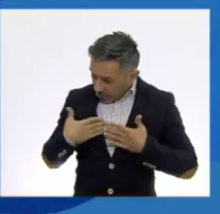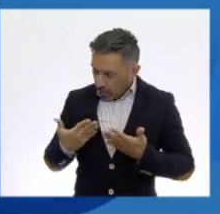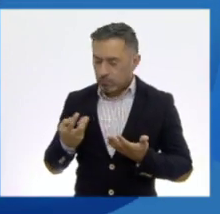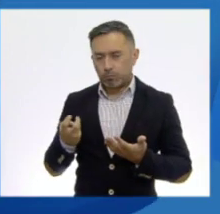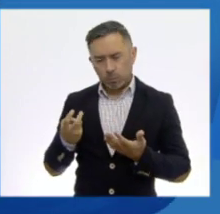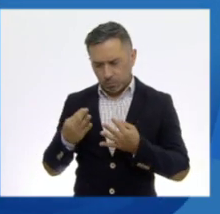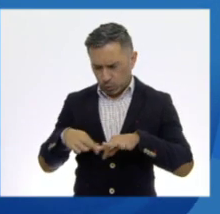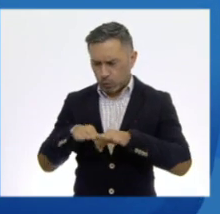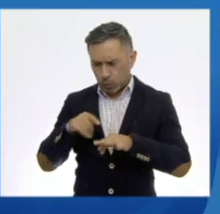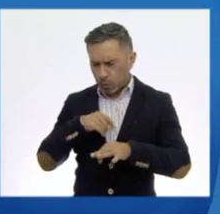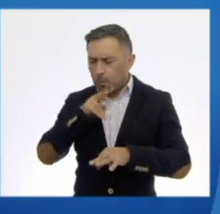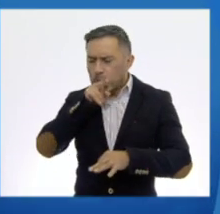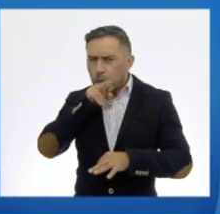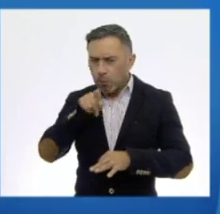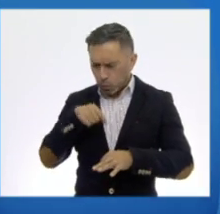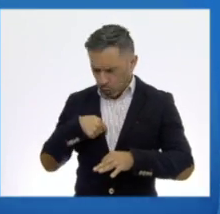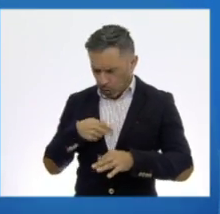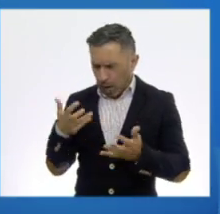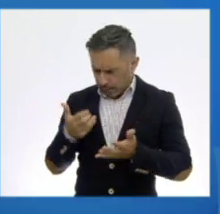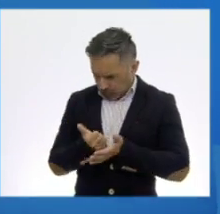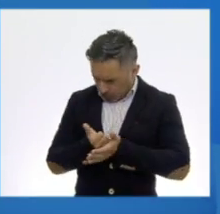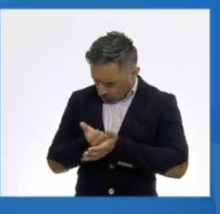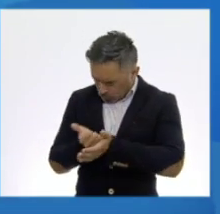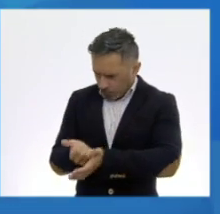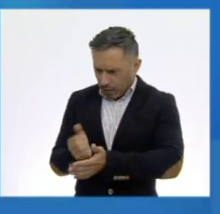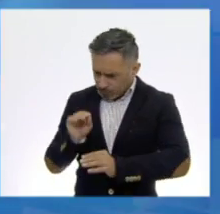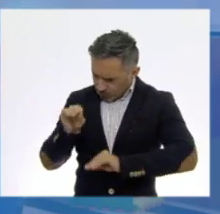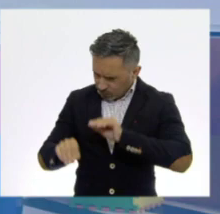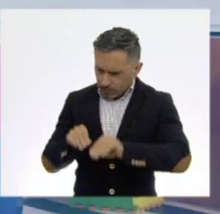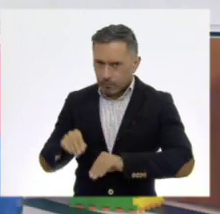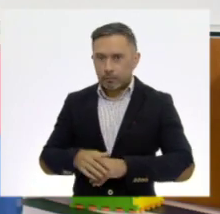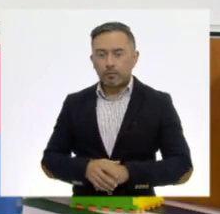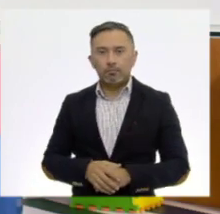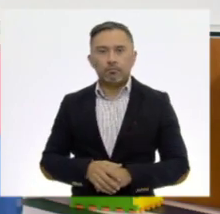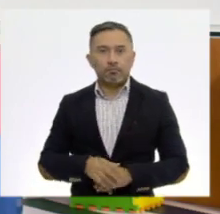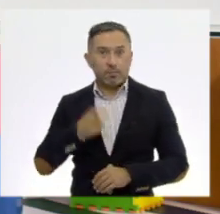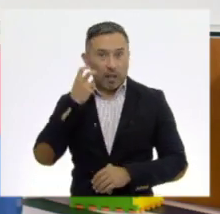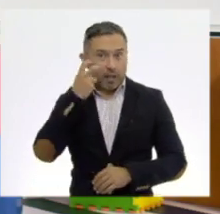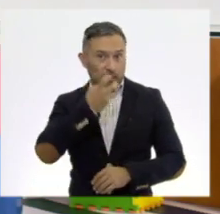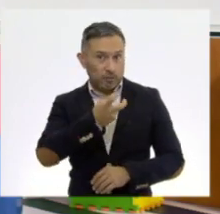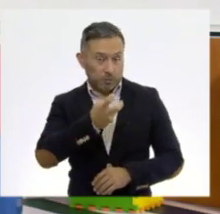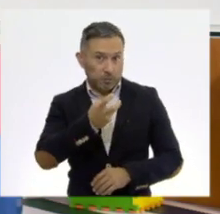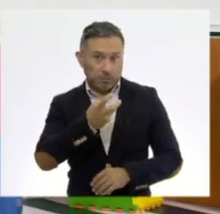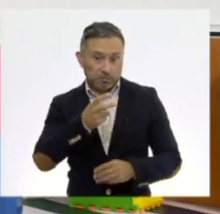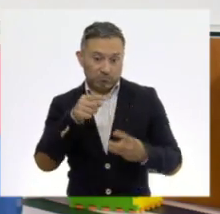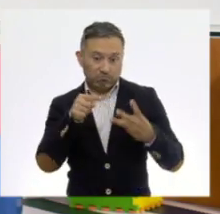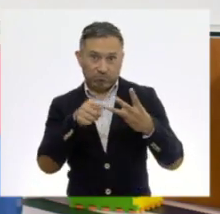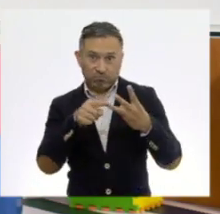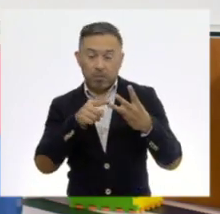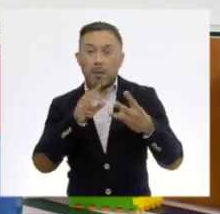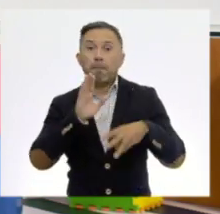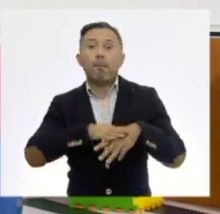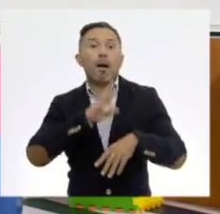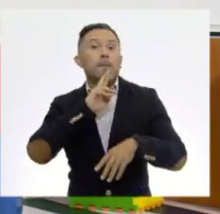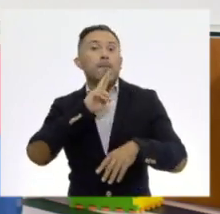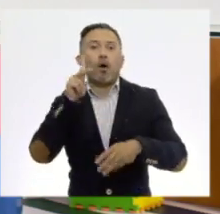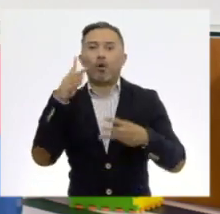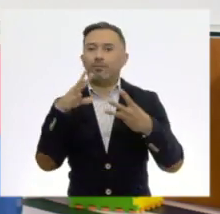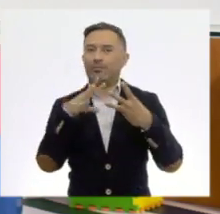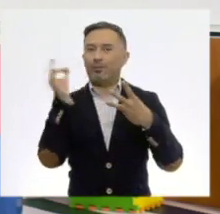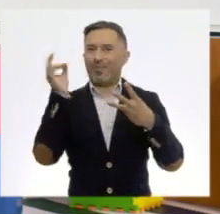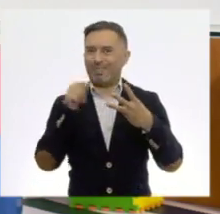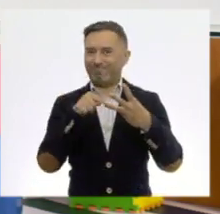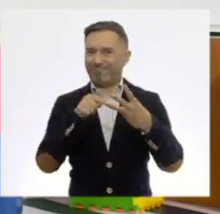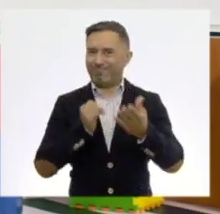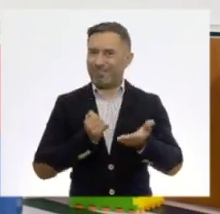elaborar tu proyecto. Entonces, creo que probablemente esta podría ser la mejor manera en la que podríamos actuar ante